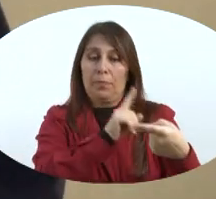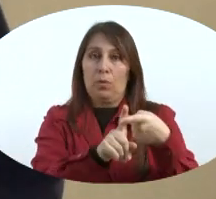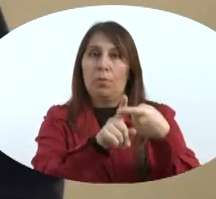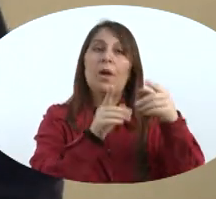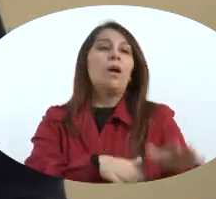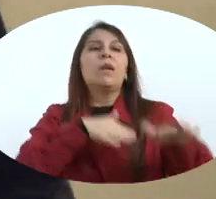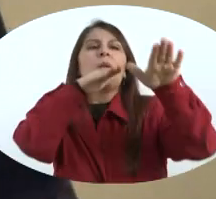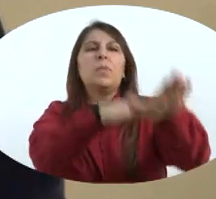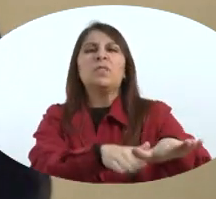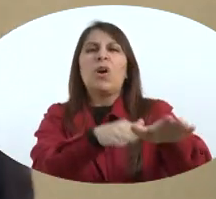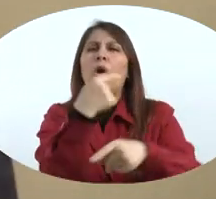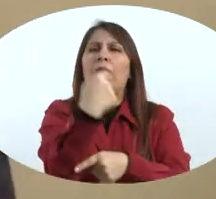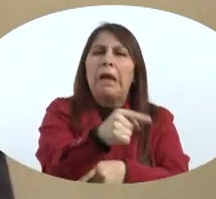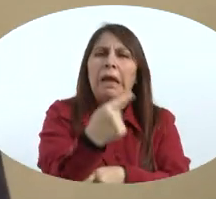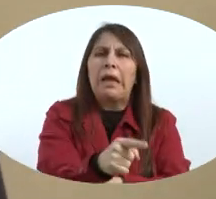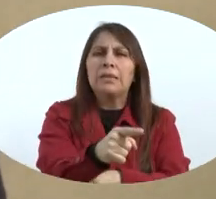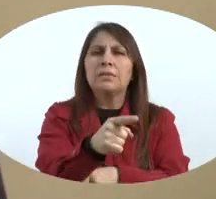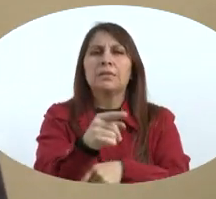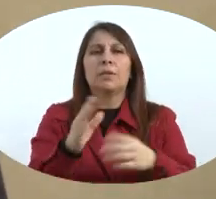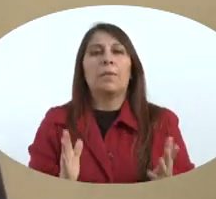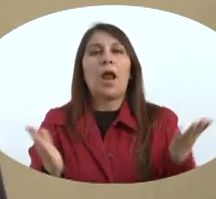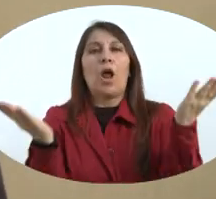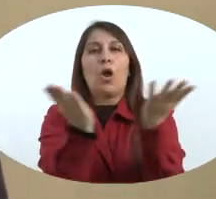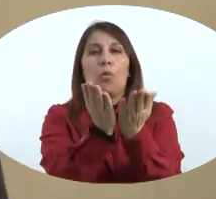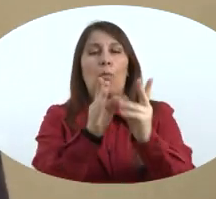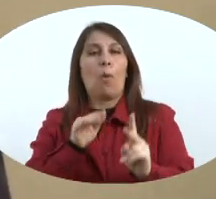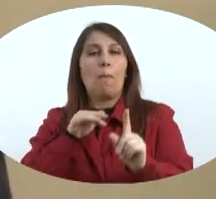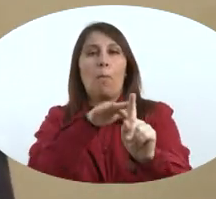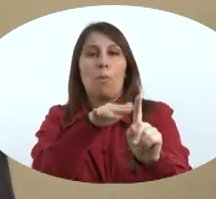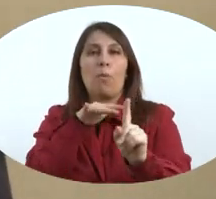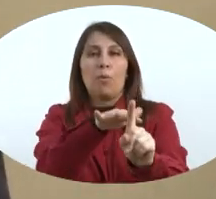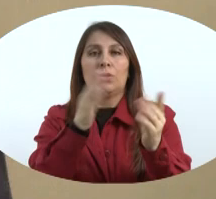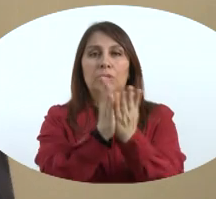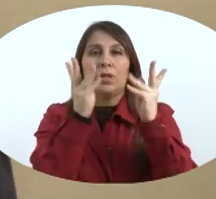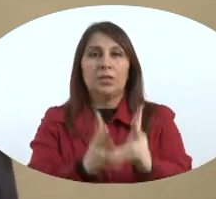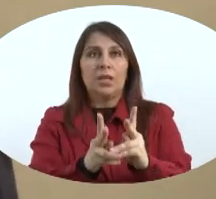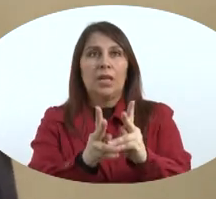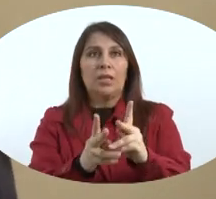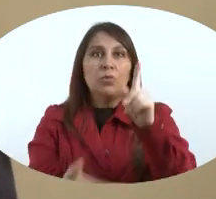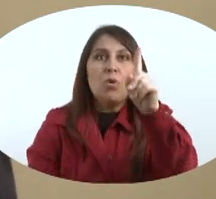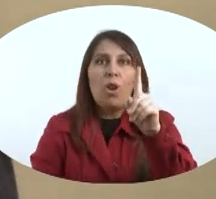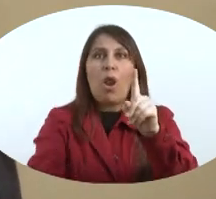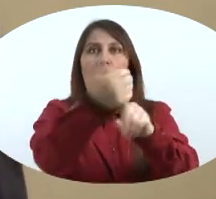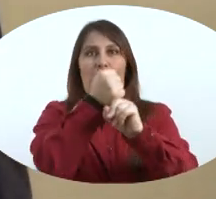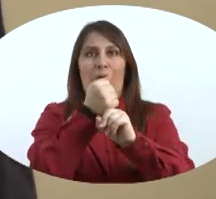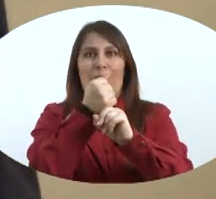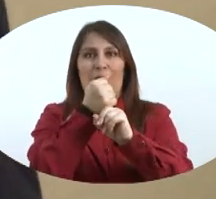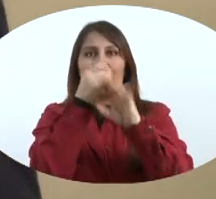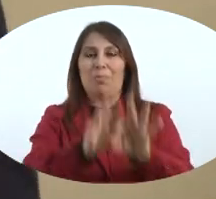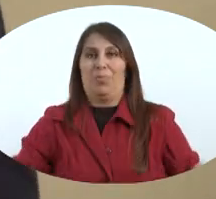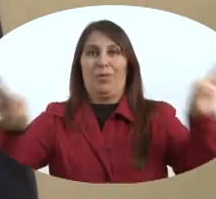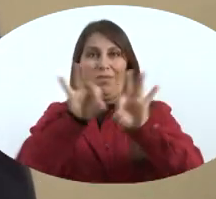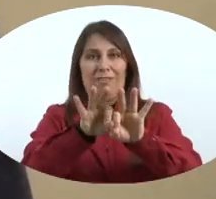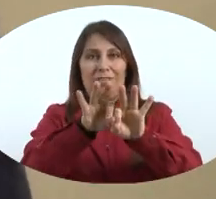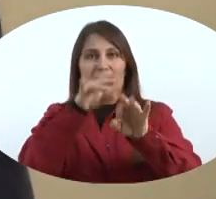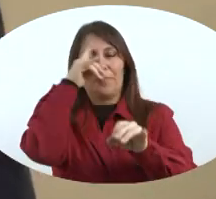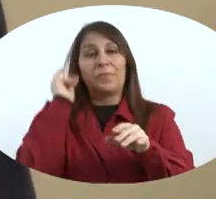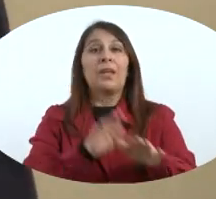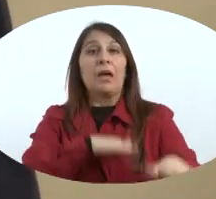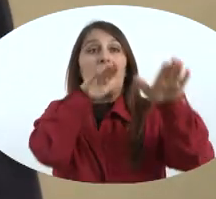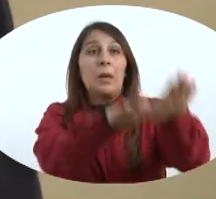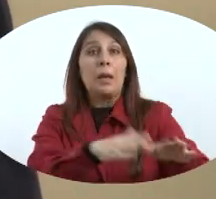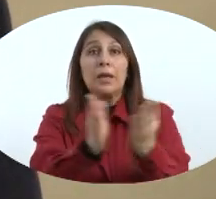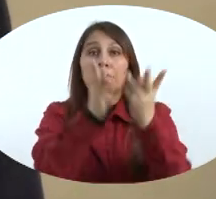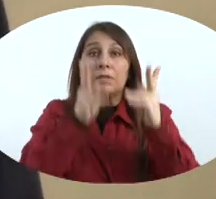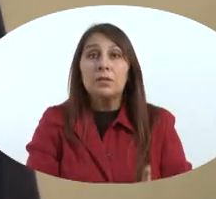representación significa para el movimiento estudiantil una victoria una conquista es decir eso es las representaciones estudiantiles no